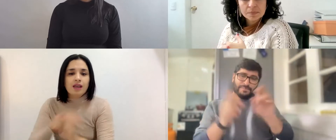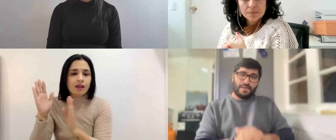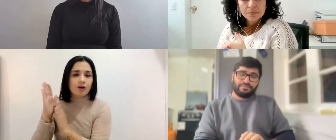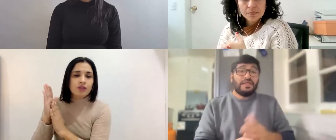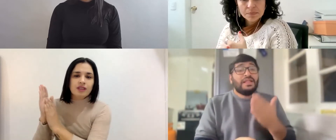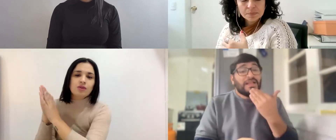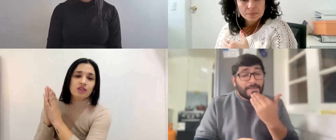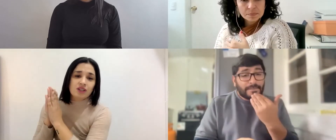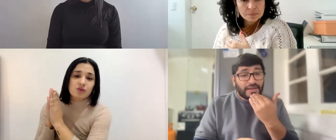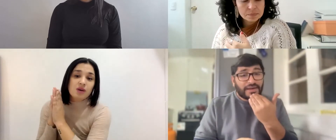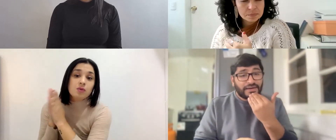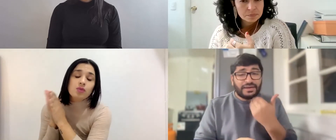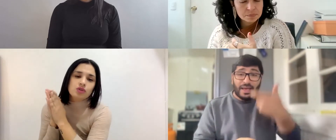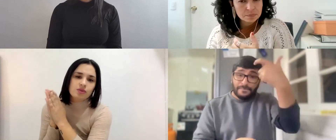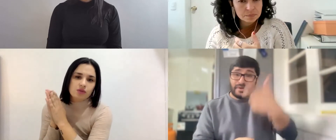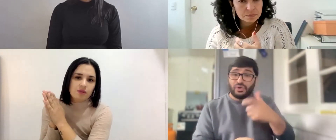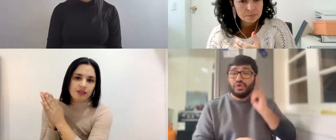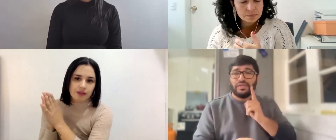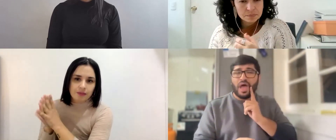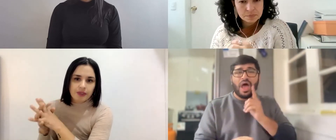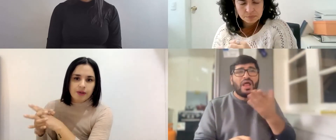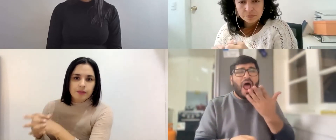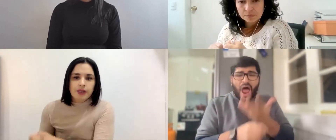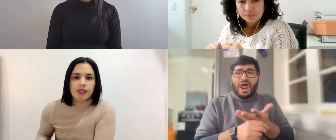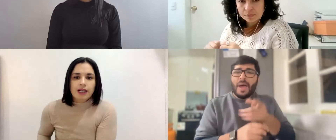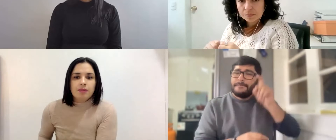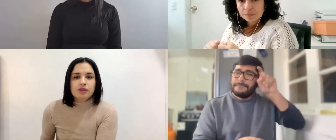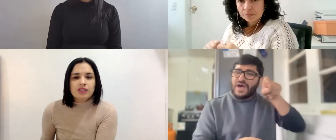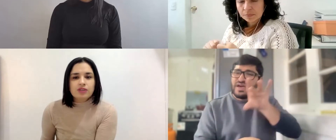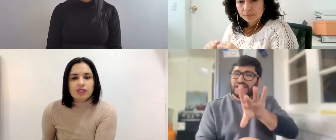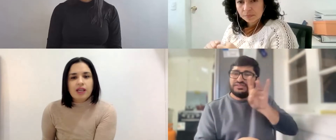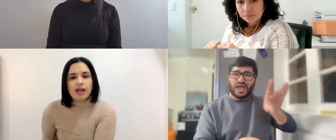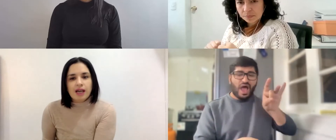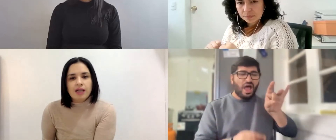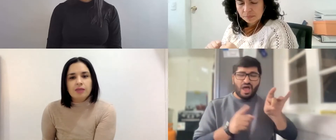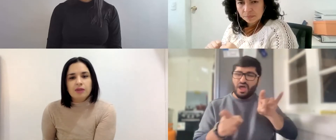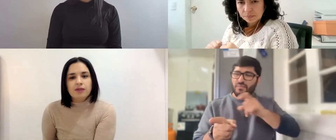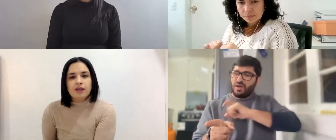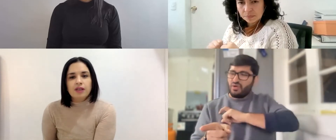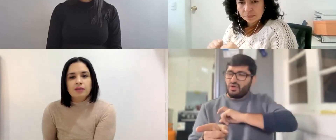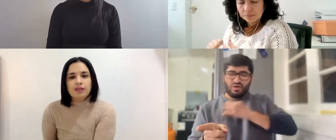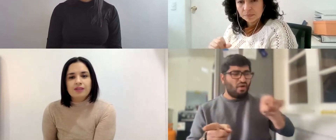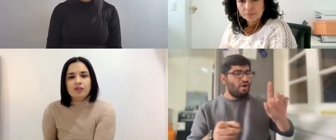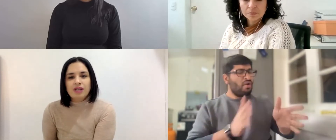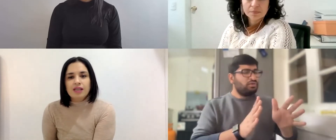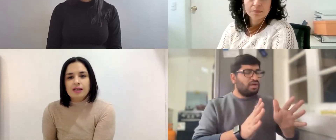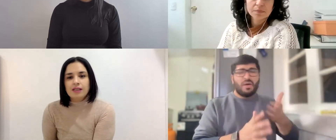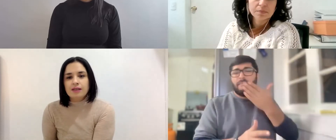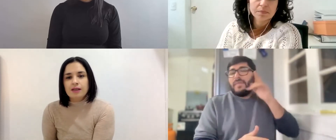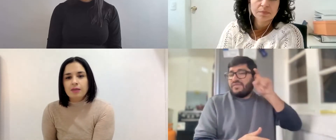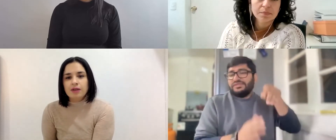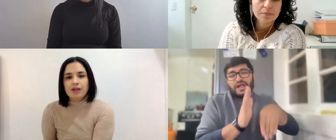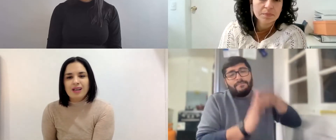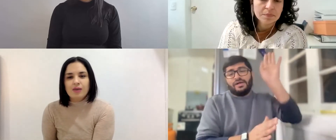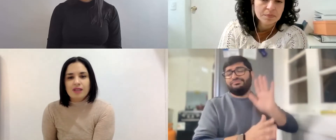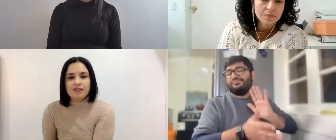tema auditivo, nos desarrollamos mucho visualmente, ¿ya? La persona sorda prefiere, si tiene que elegir entre